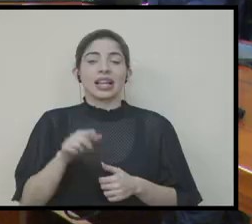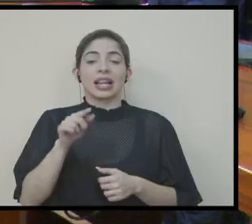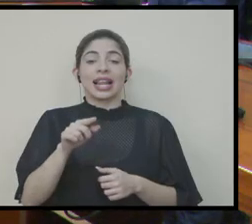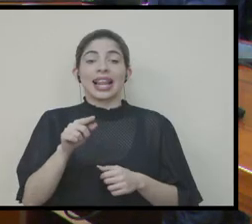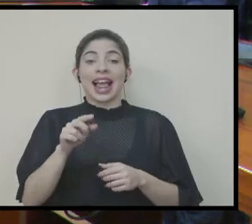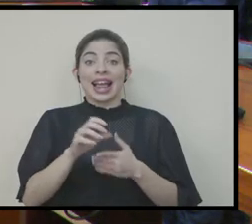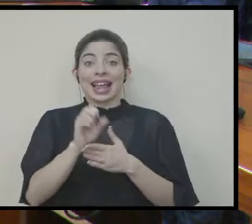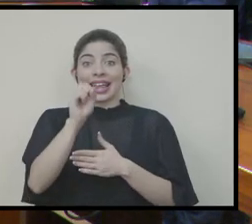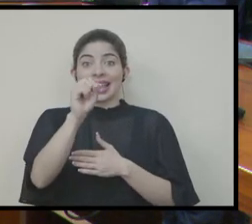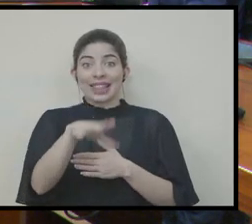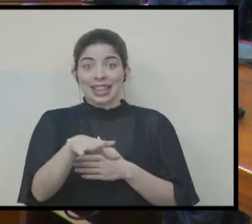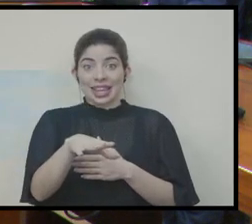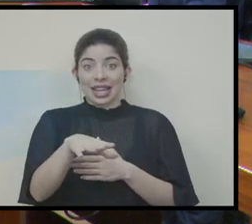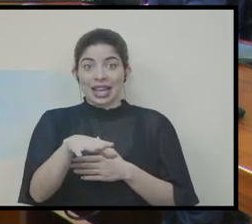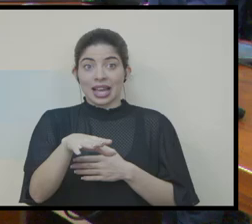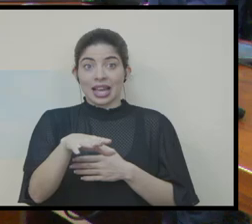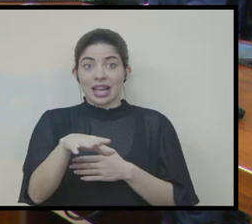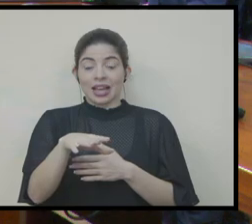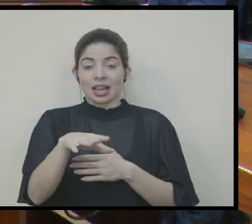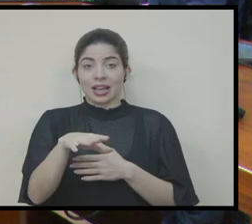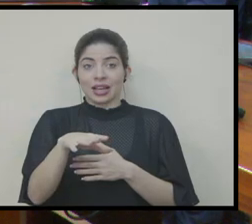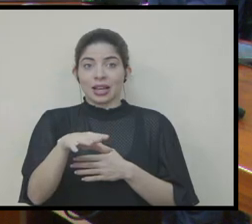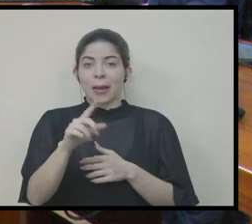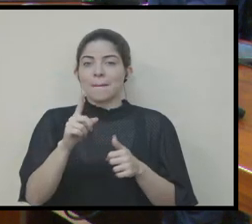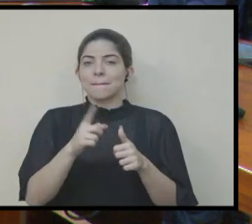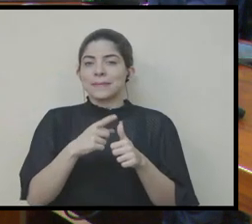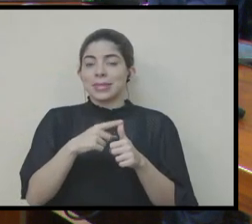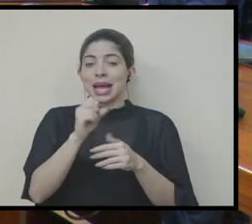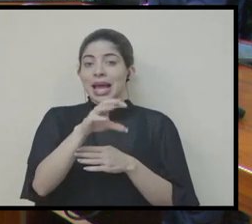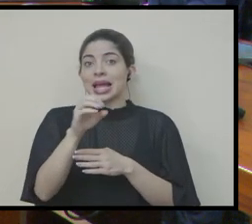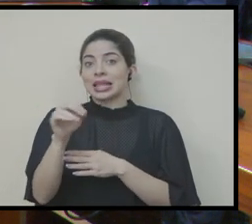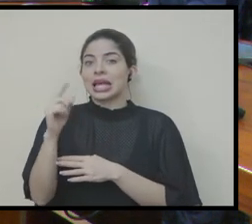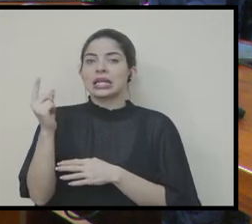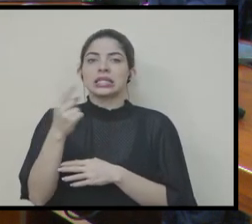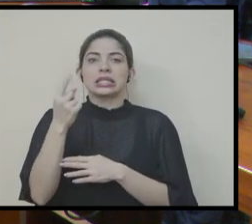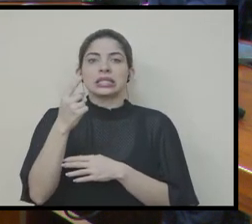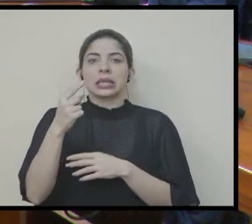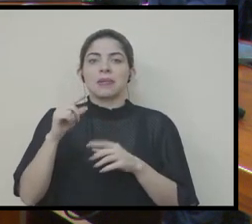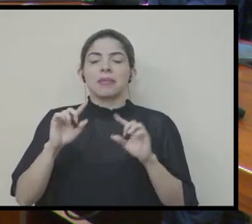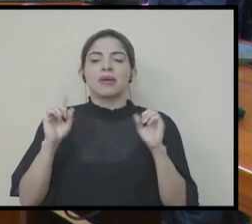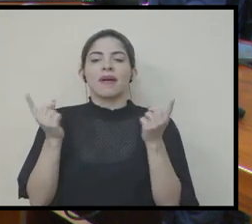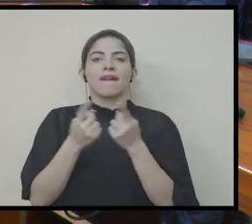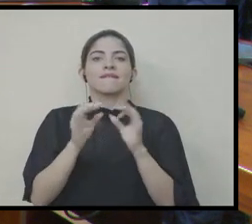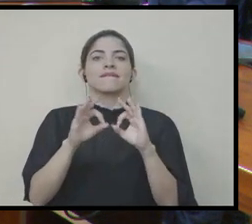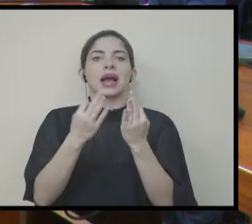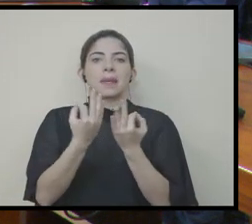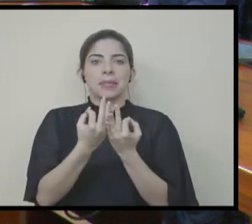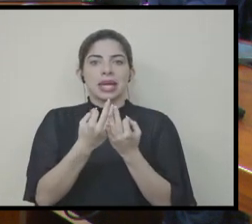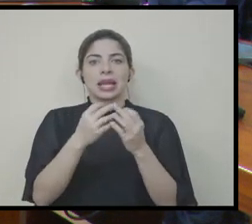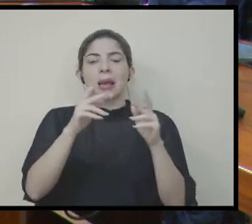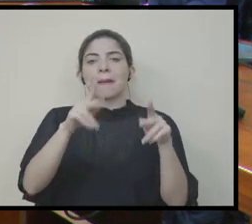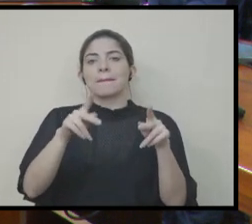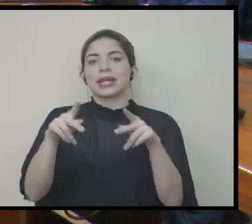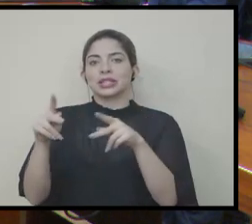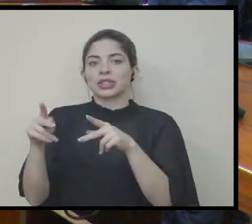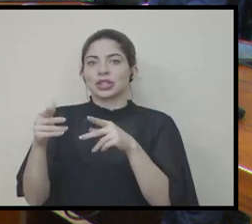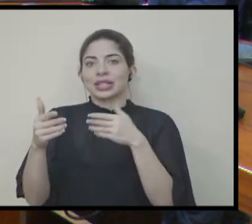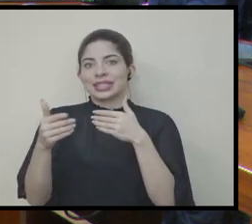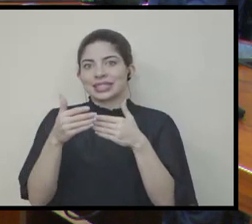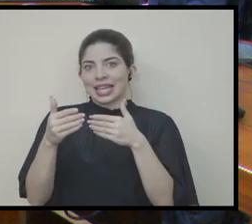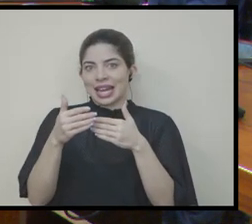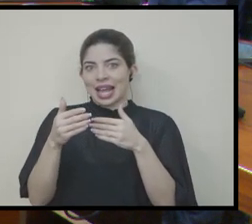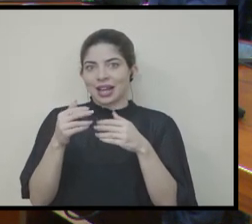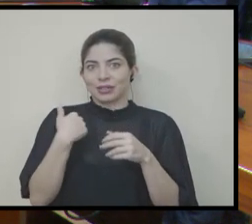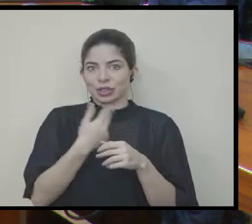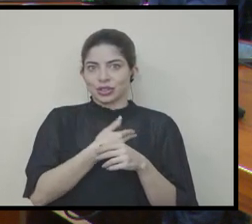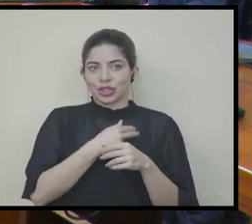La entrega, pues, las primeras entregas siempre fueron como al círculo de la familia y de personas cercanas